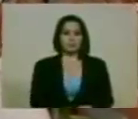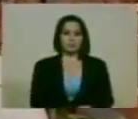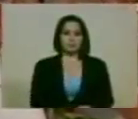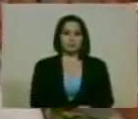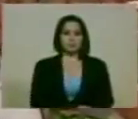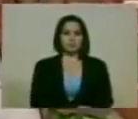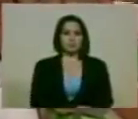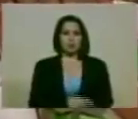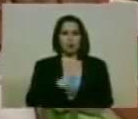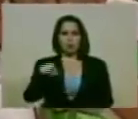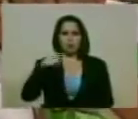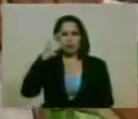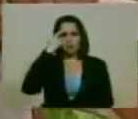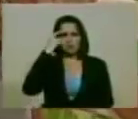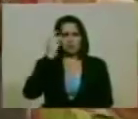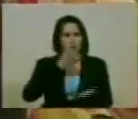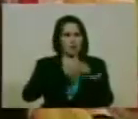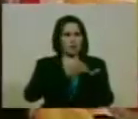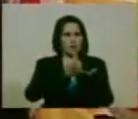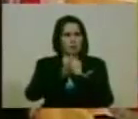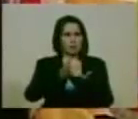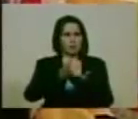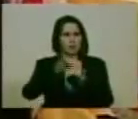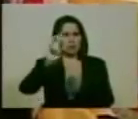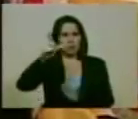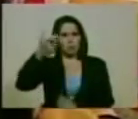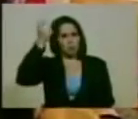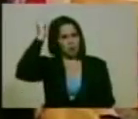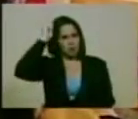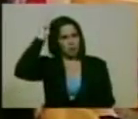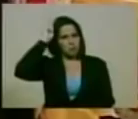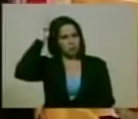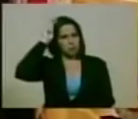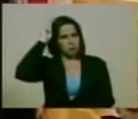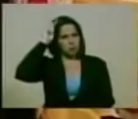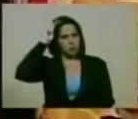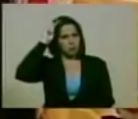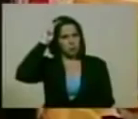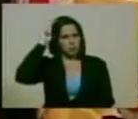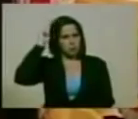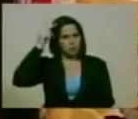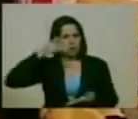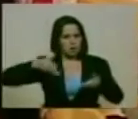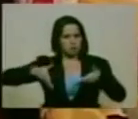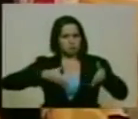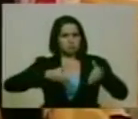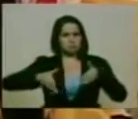¿Ustedes sabían que este era el camino de Guaycaipuro? Este era un sitio...